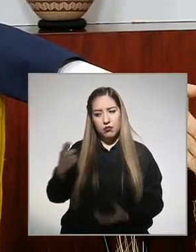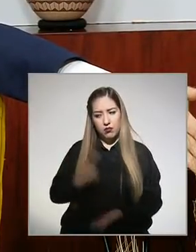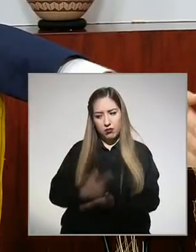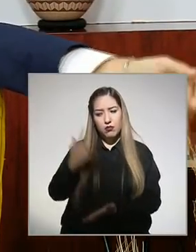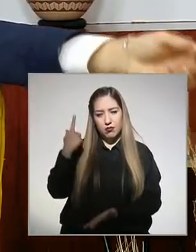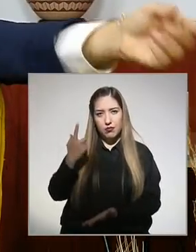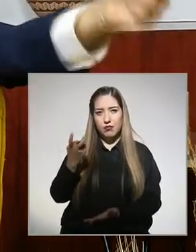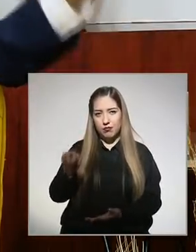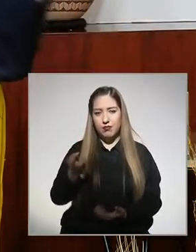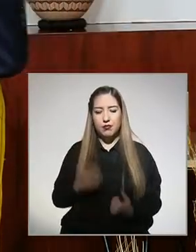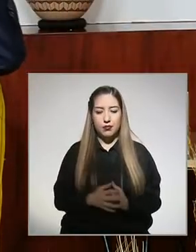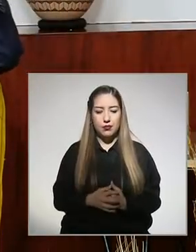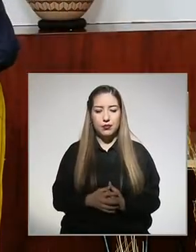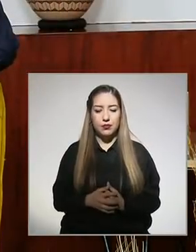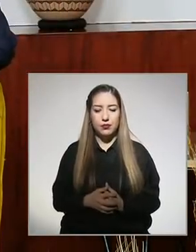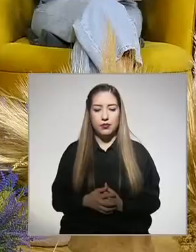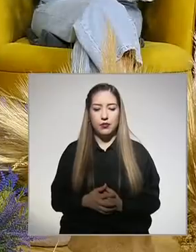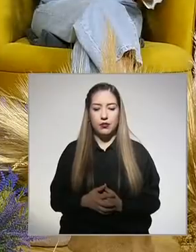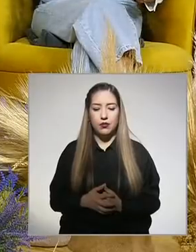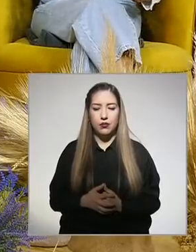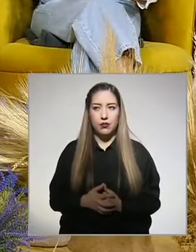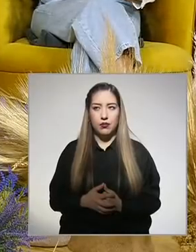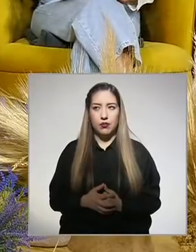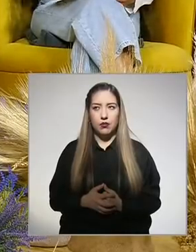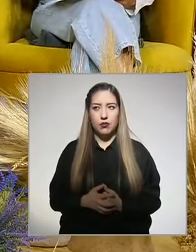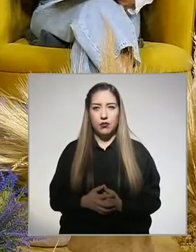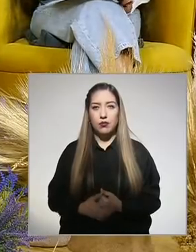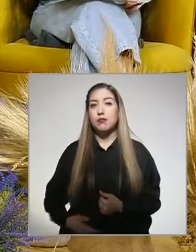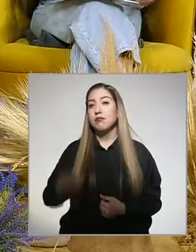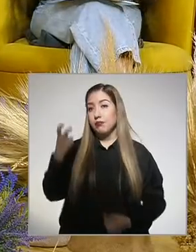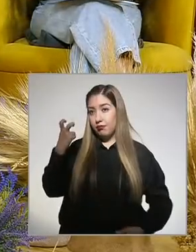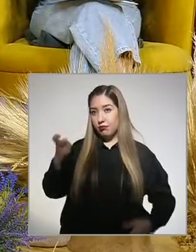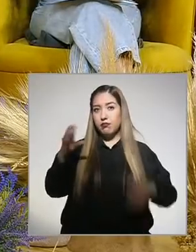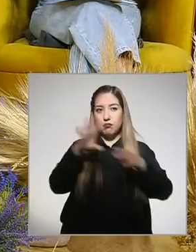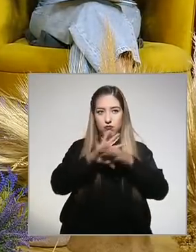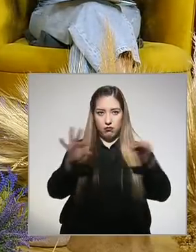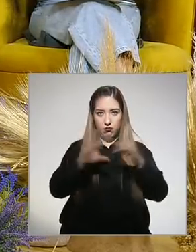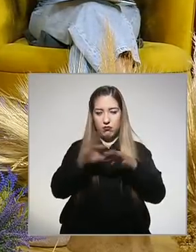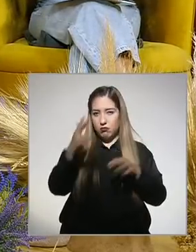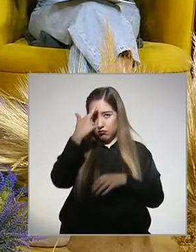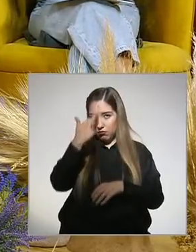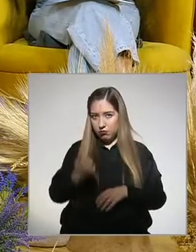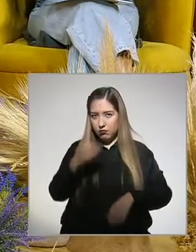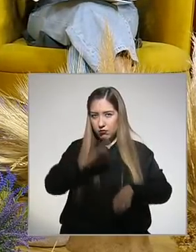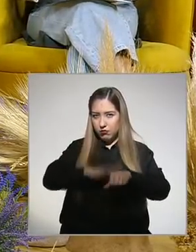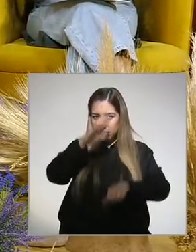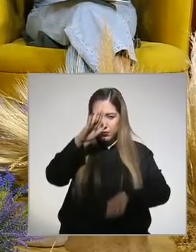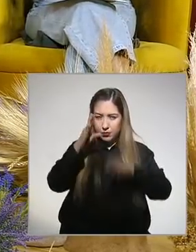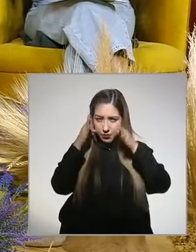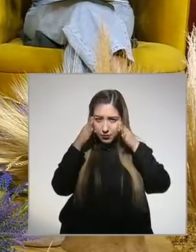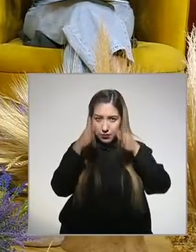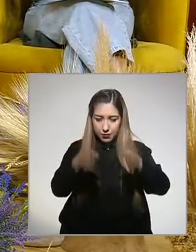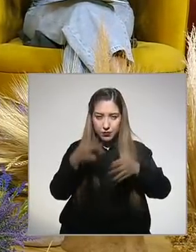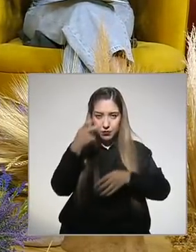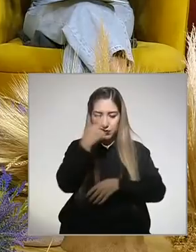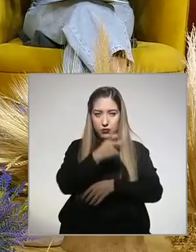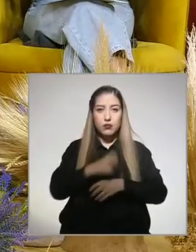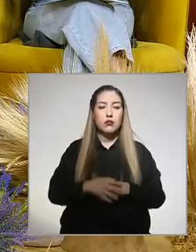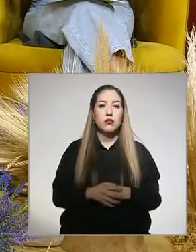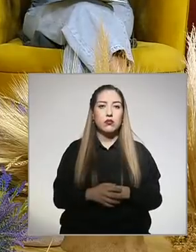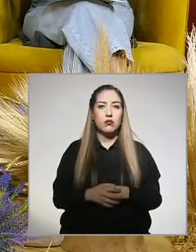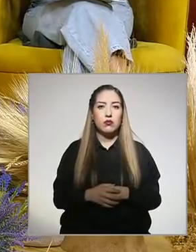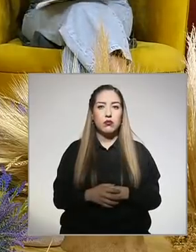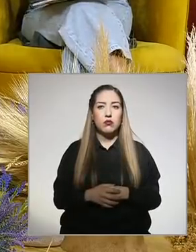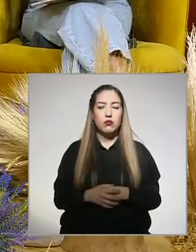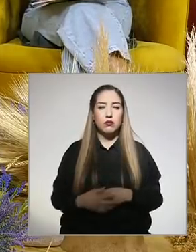enchufado. Ahora, Vidal, justamente nos sirve este comentario para poner más énfasis en esta parte. ¿Qué es lo que